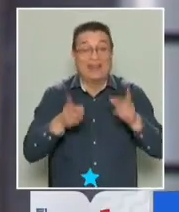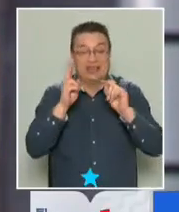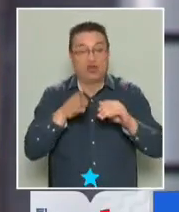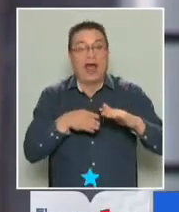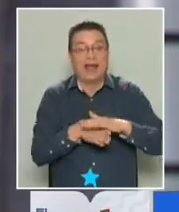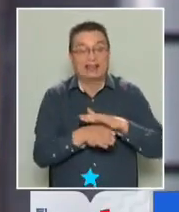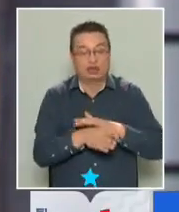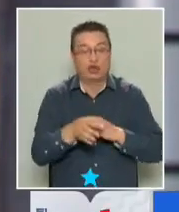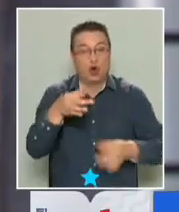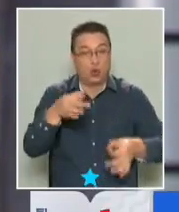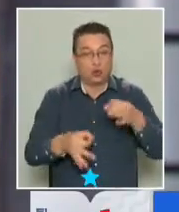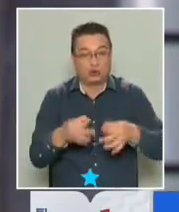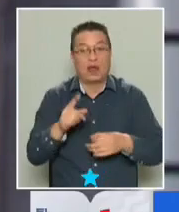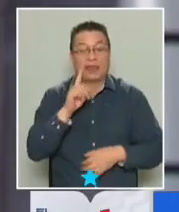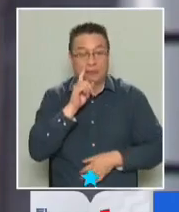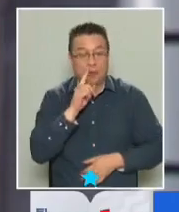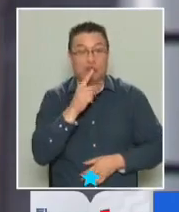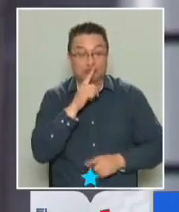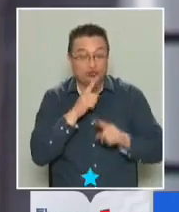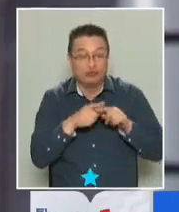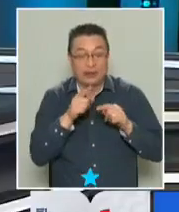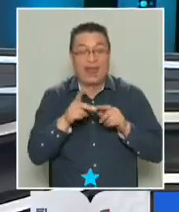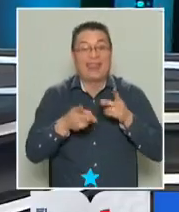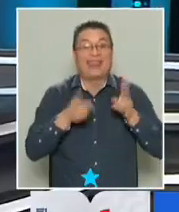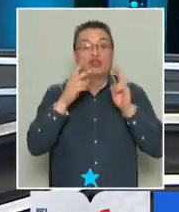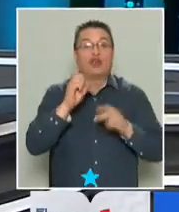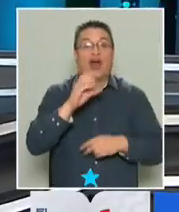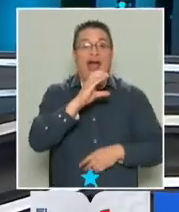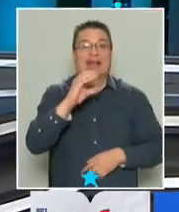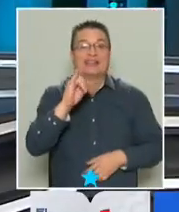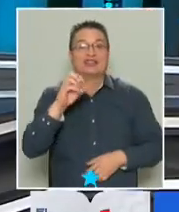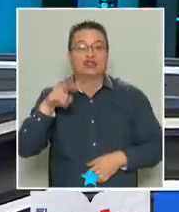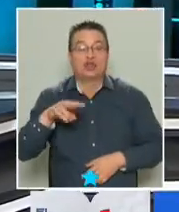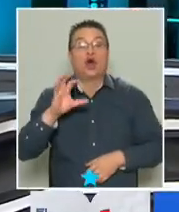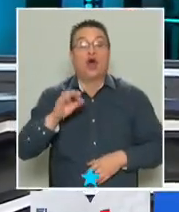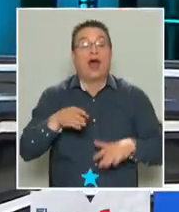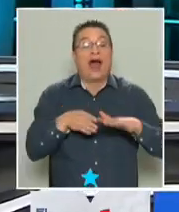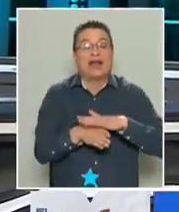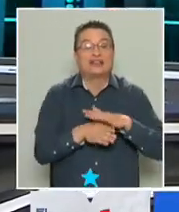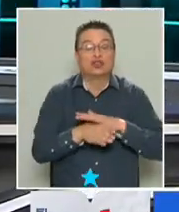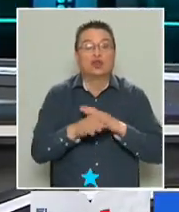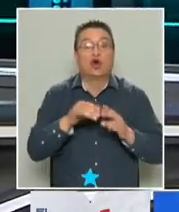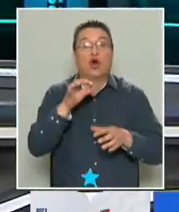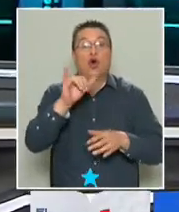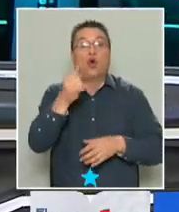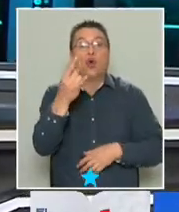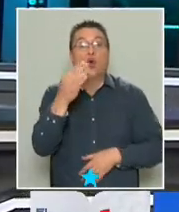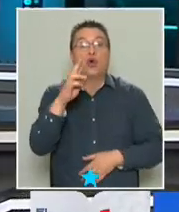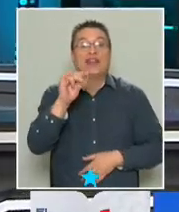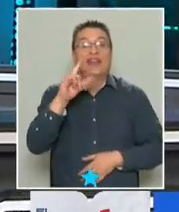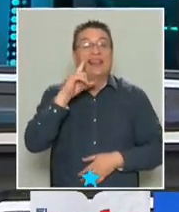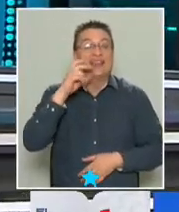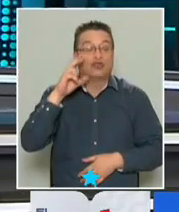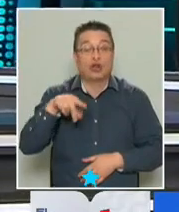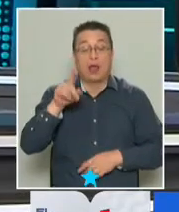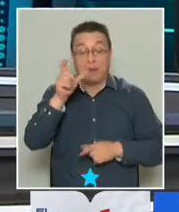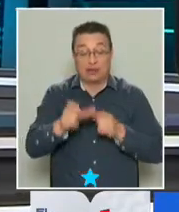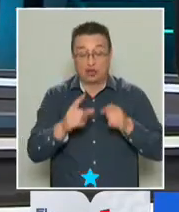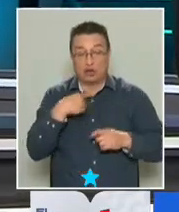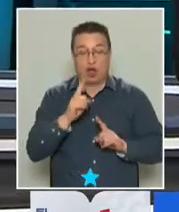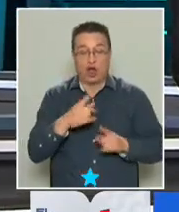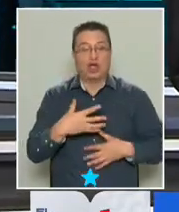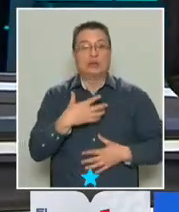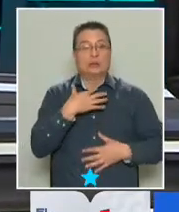a la justicia que también se llama derecho a la acción o de acceso a la jurisdicción supone que una persona no se vea constreñida